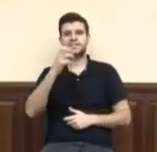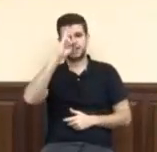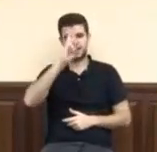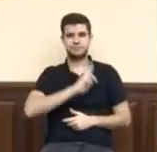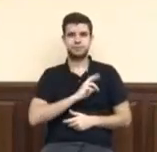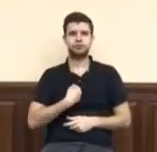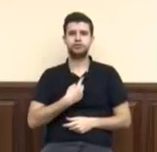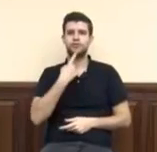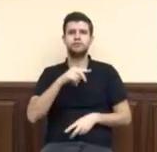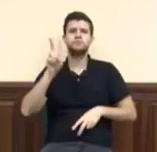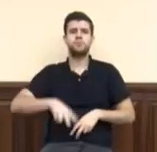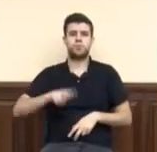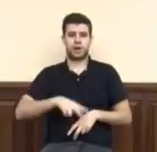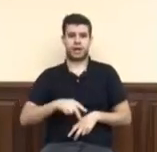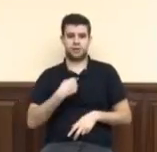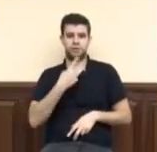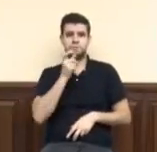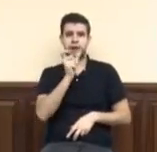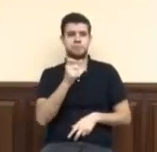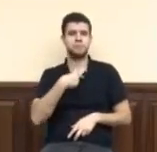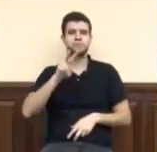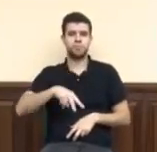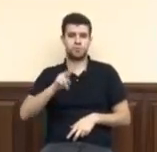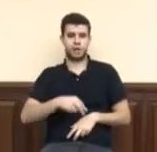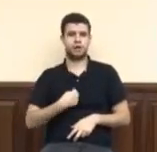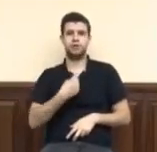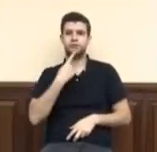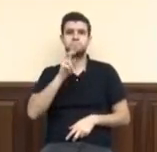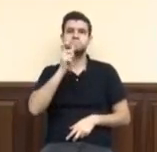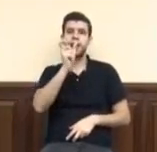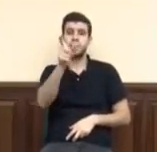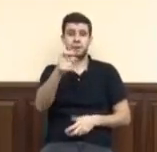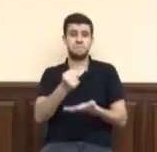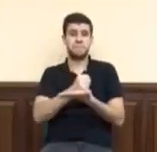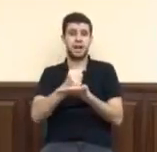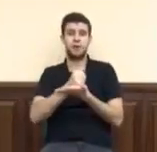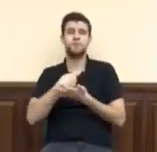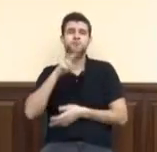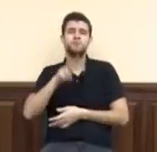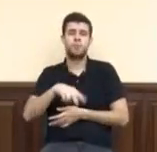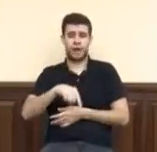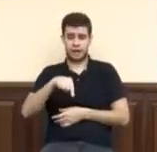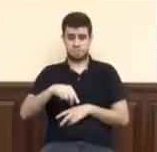esa palabra jamás le he utilizado. La palabra maricón. Doña Noelia, jamás he utilizado yo esa palabra en el pleno.